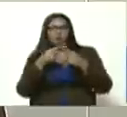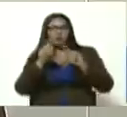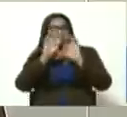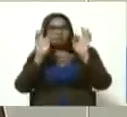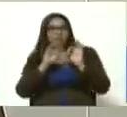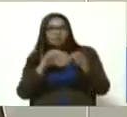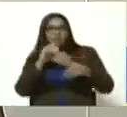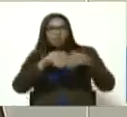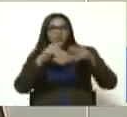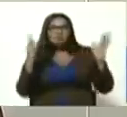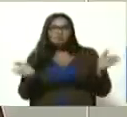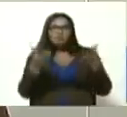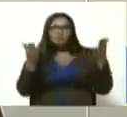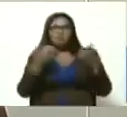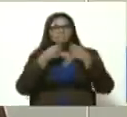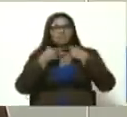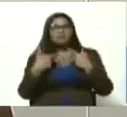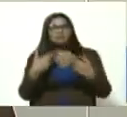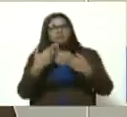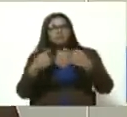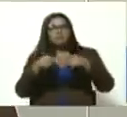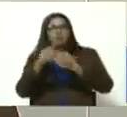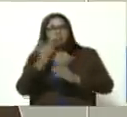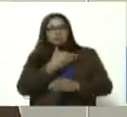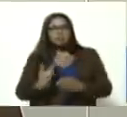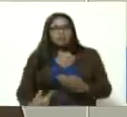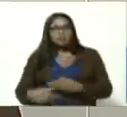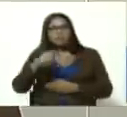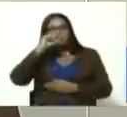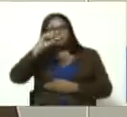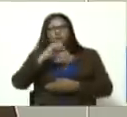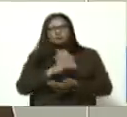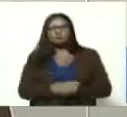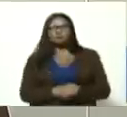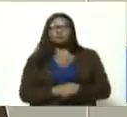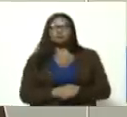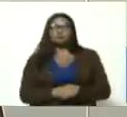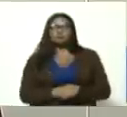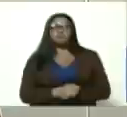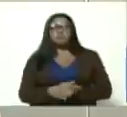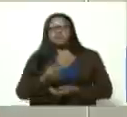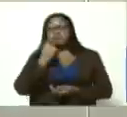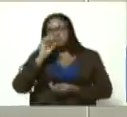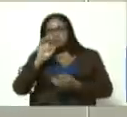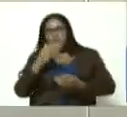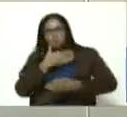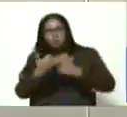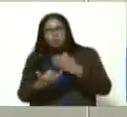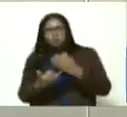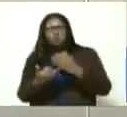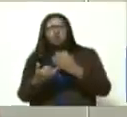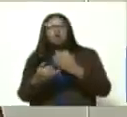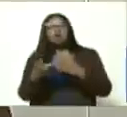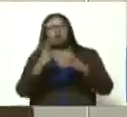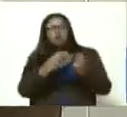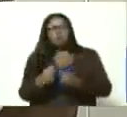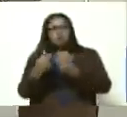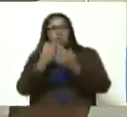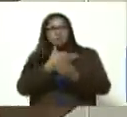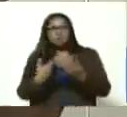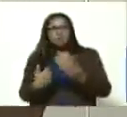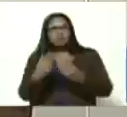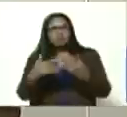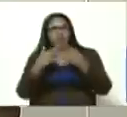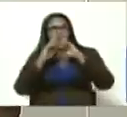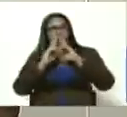voto igualito perdería con el presidente nicolás maduro porque dice el que el proyecto económico del presidente de la república está